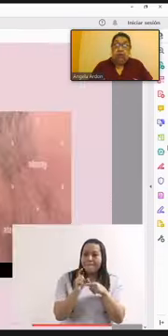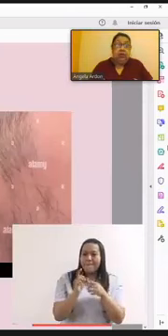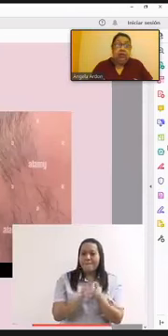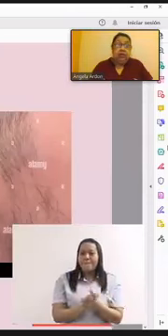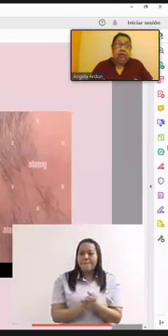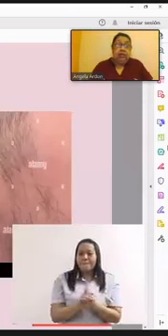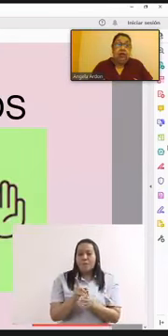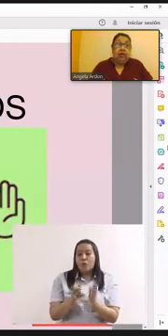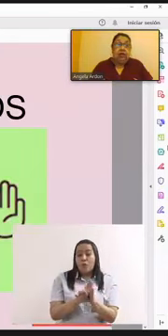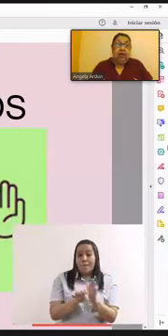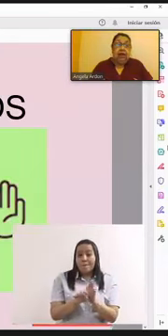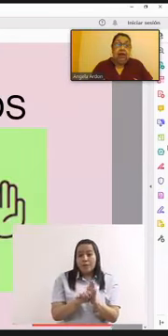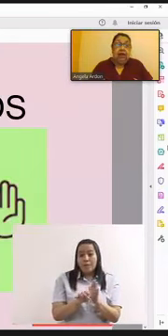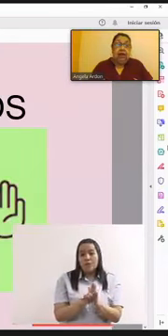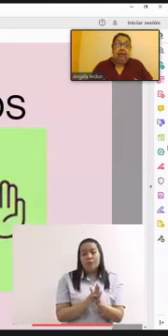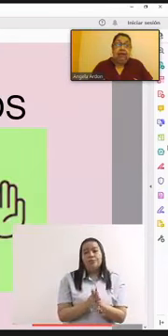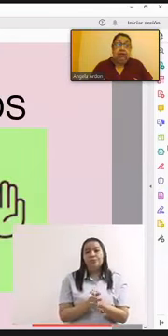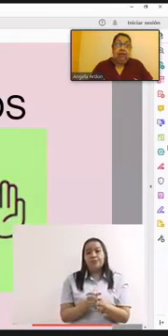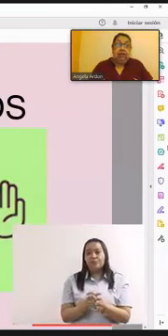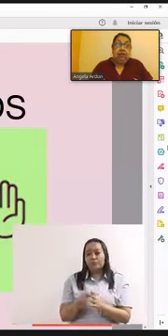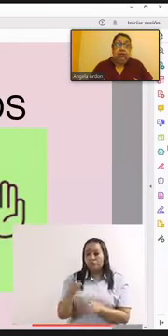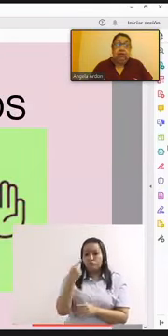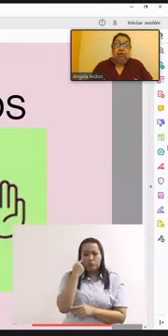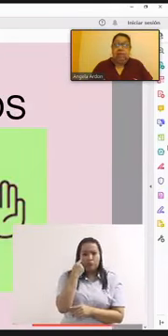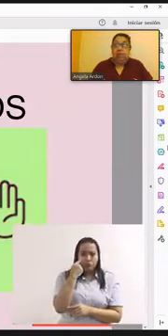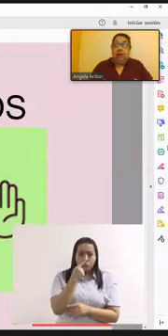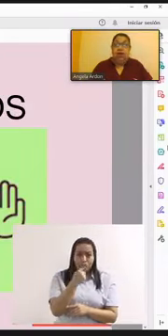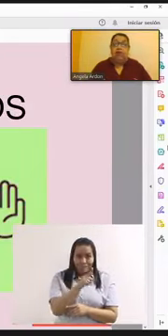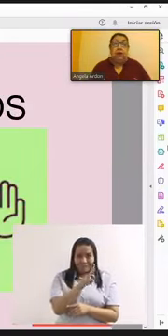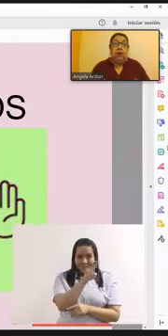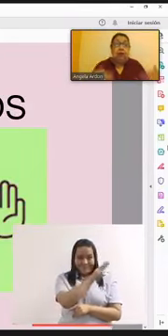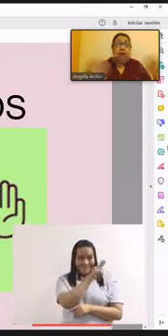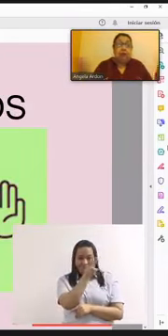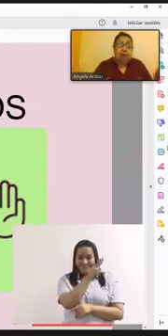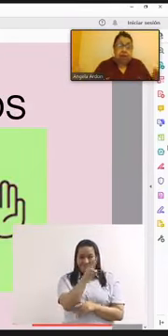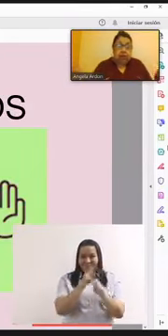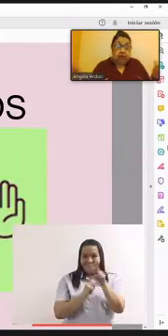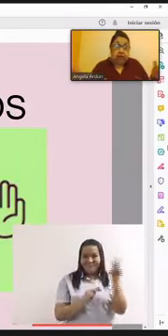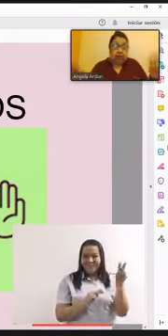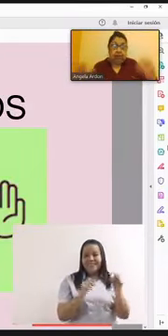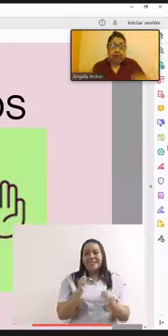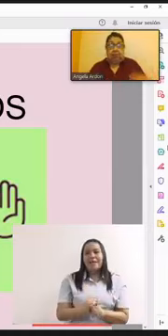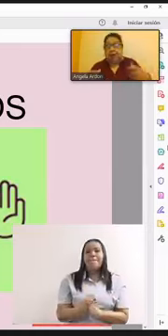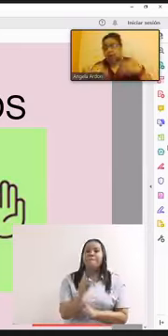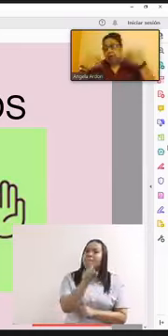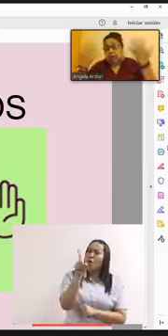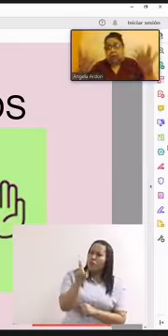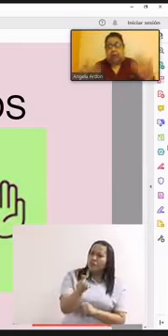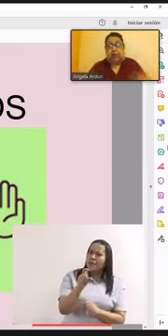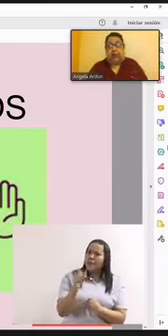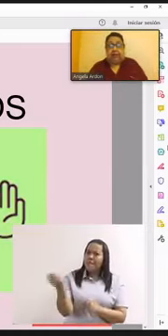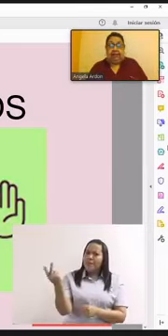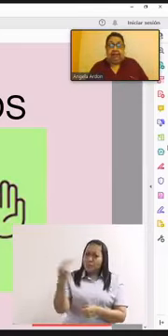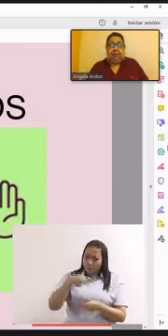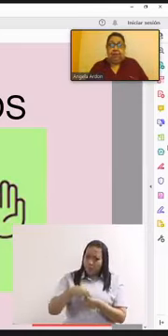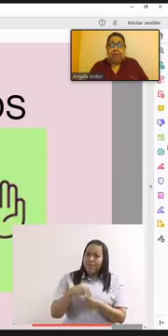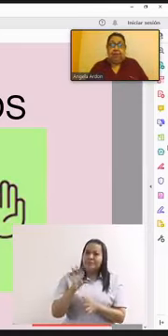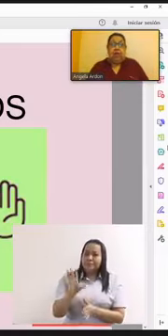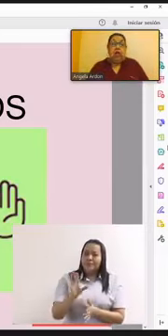tenemos nuestros sentidos. Están nuestros sentidos. Yo le voy a hacer una pregunta a todos los que nos están participando, los que nos van mucho